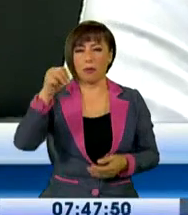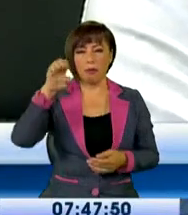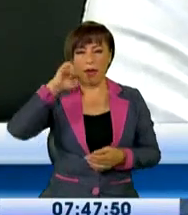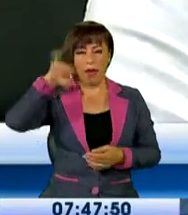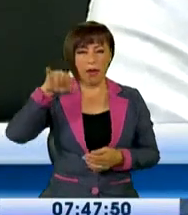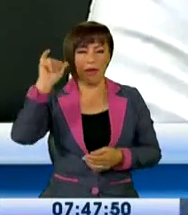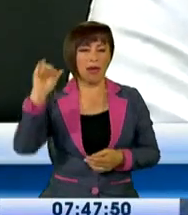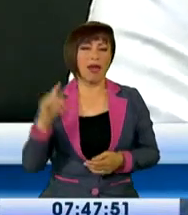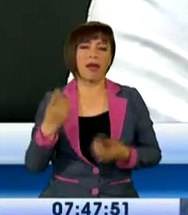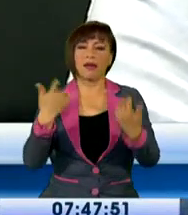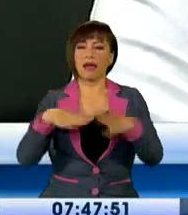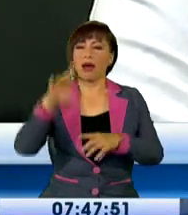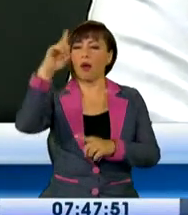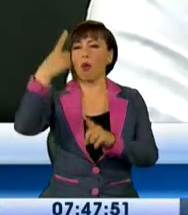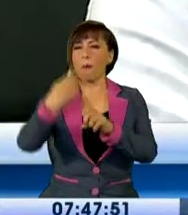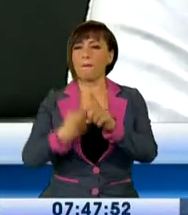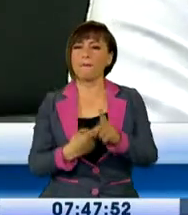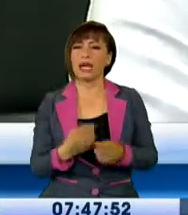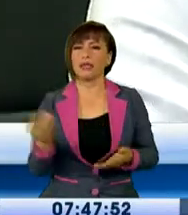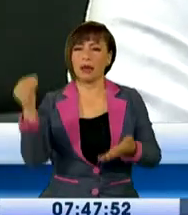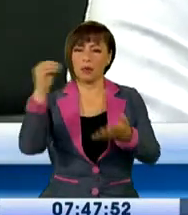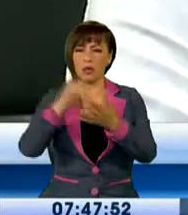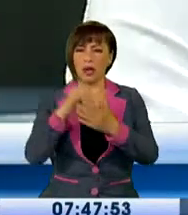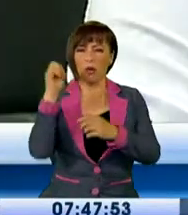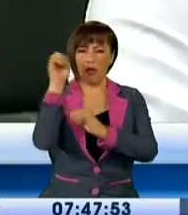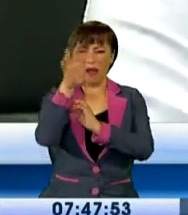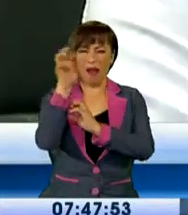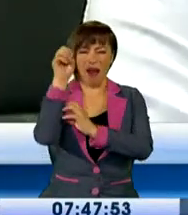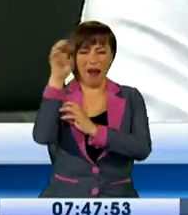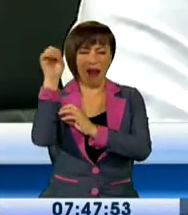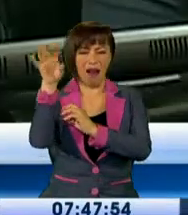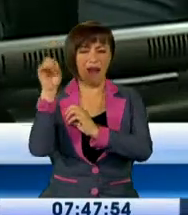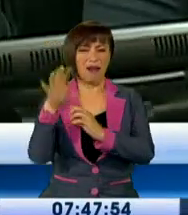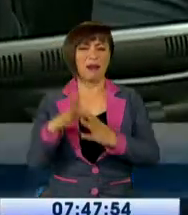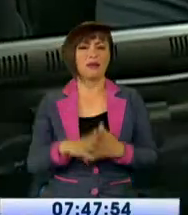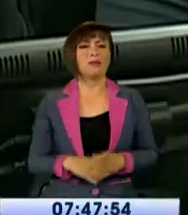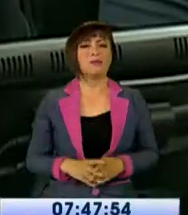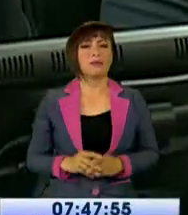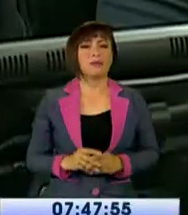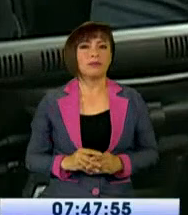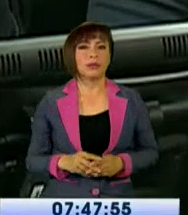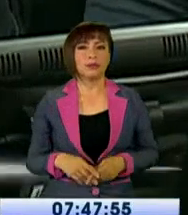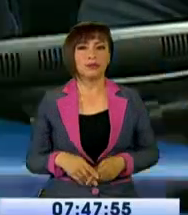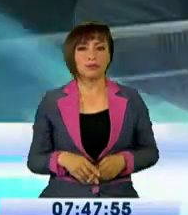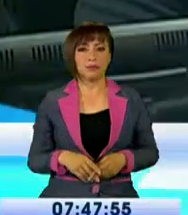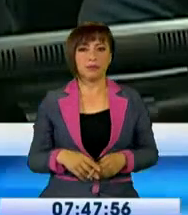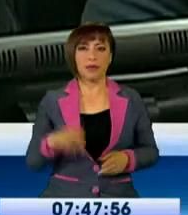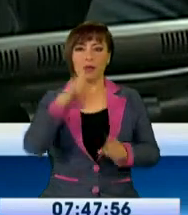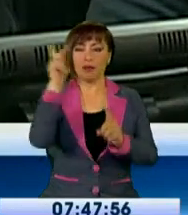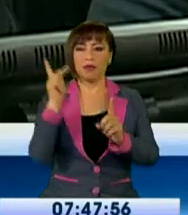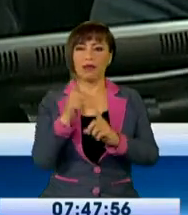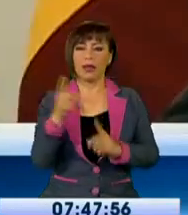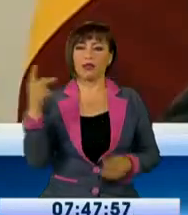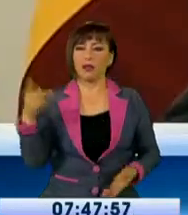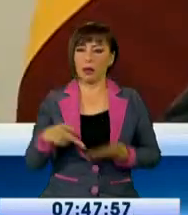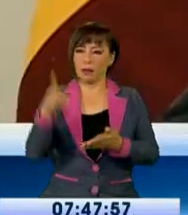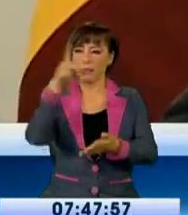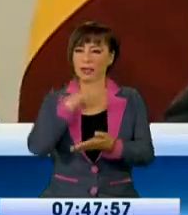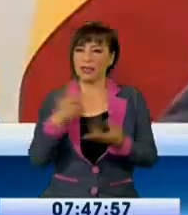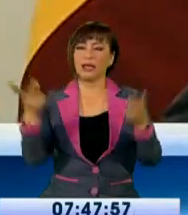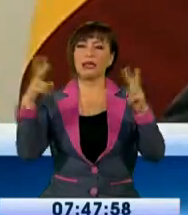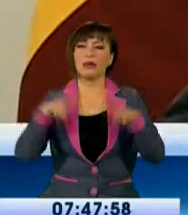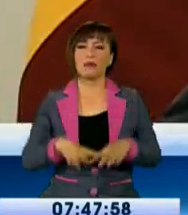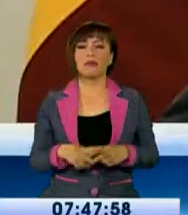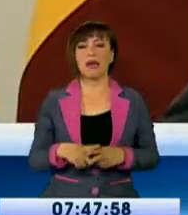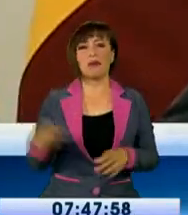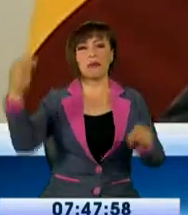aproximadamente, que consta de 120 decibeles, 2 kilómetros de alcance aproximadamente. El prefecto de Pichincha, Gustavo Baroja, también participó de la reunión,